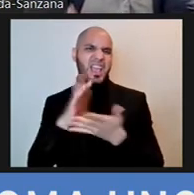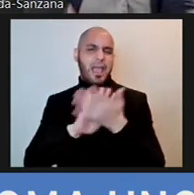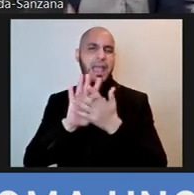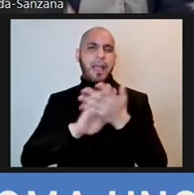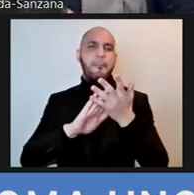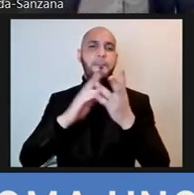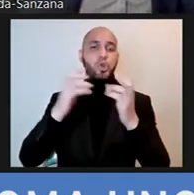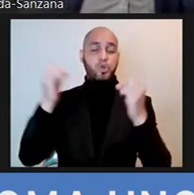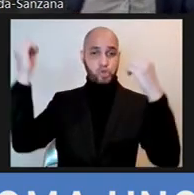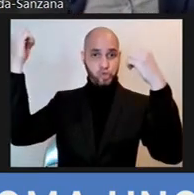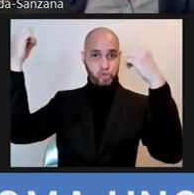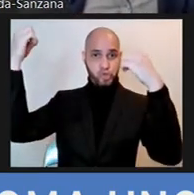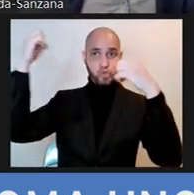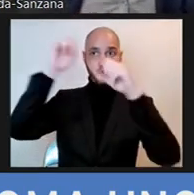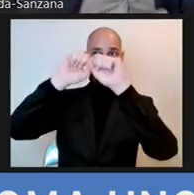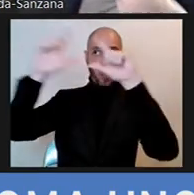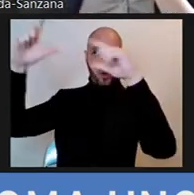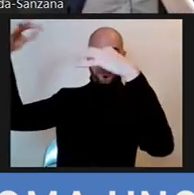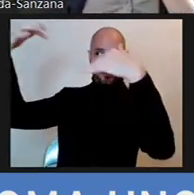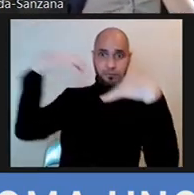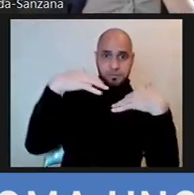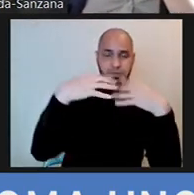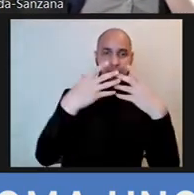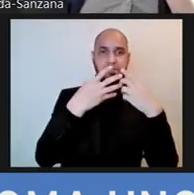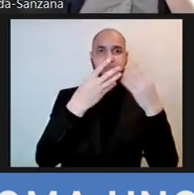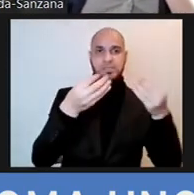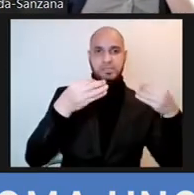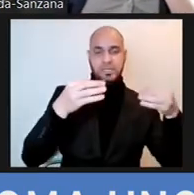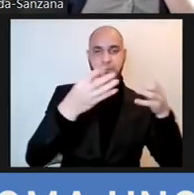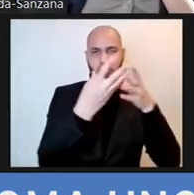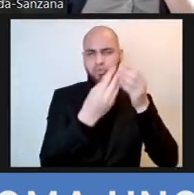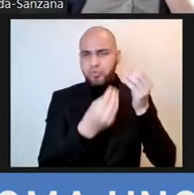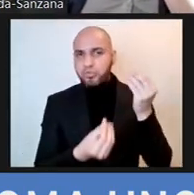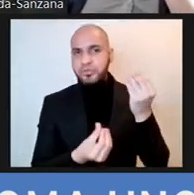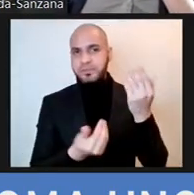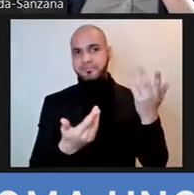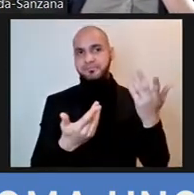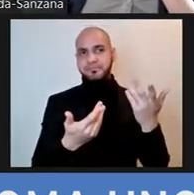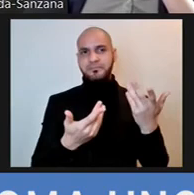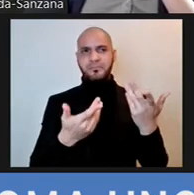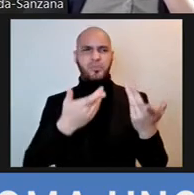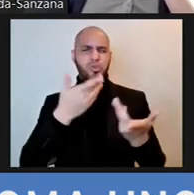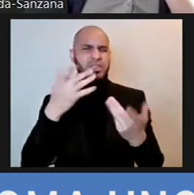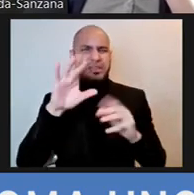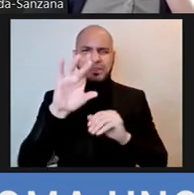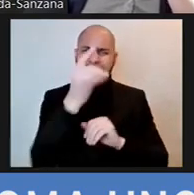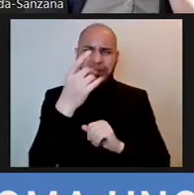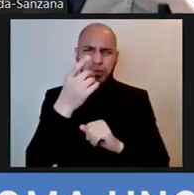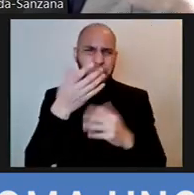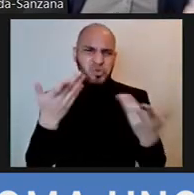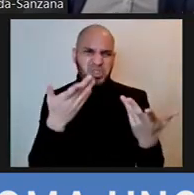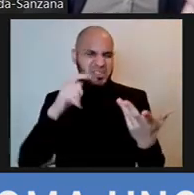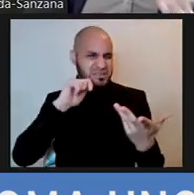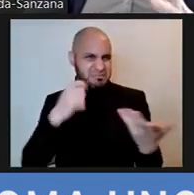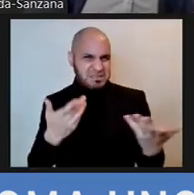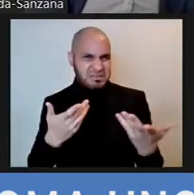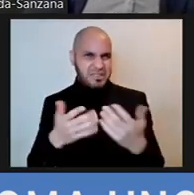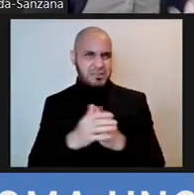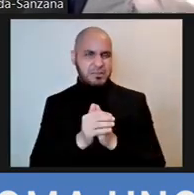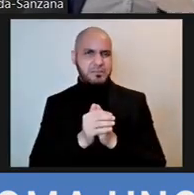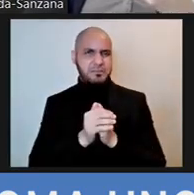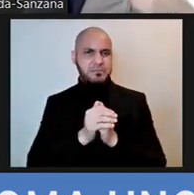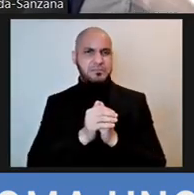¿cómo se llama? La degradación que estos tienen. Estoy casi terminando porque sé que estoy en el tiempo. ¿Qué se descubrió en Montezuma?